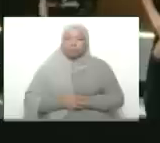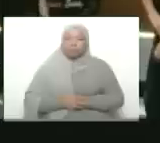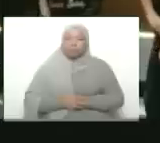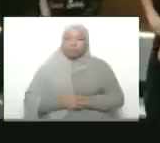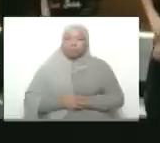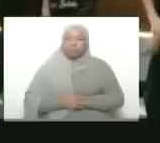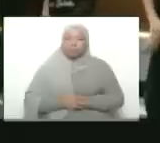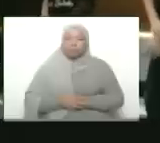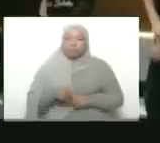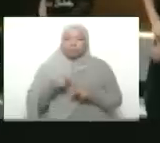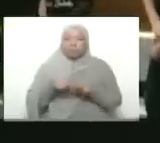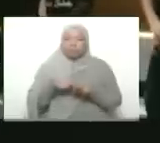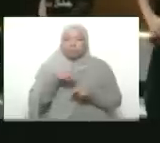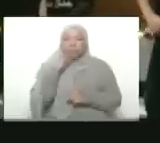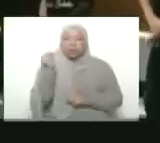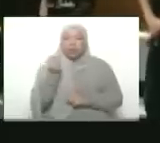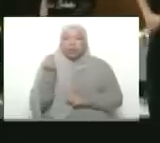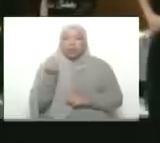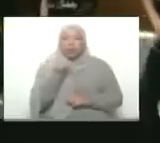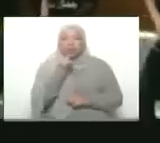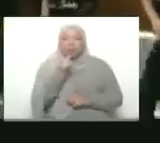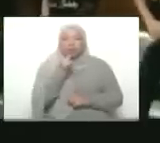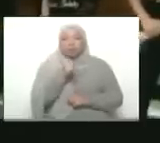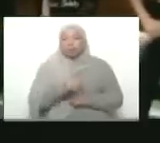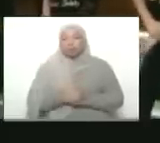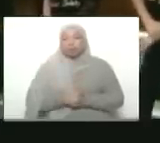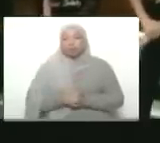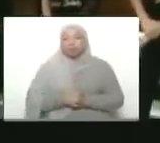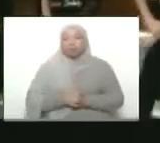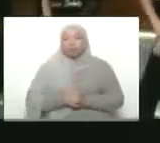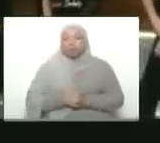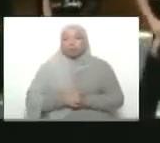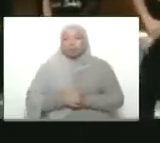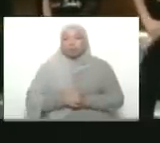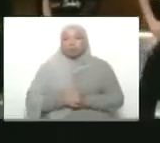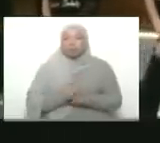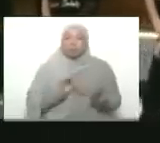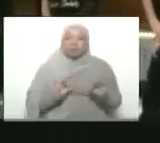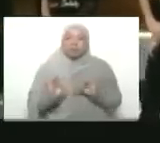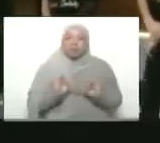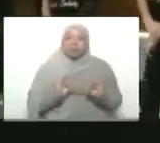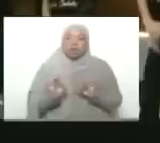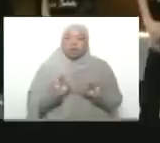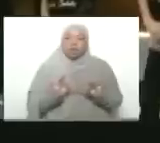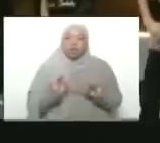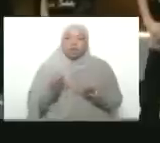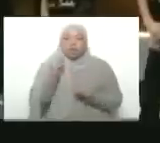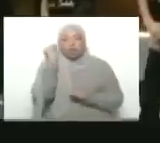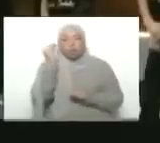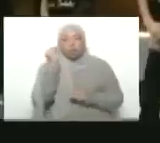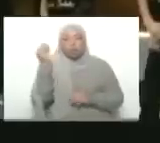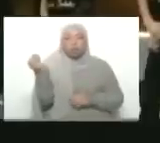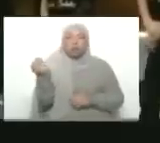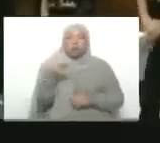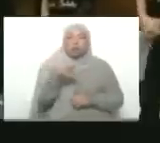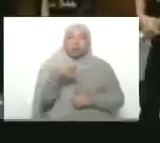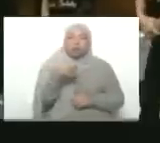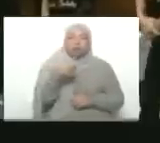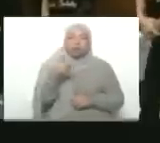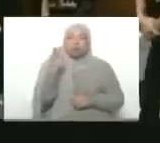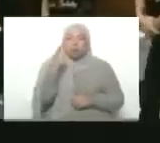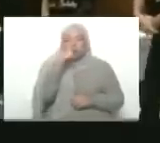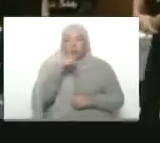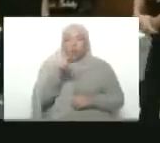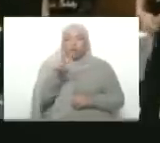niños niñas y jóvenes de teatro César rifo Entonces pienso en más estuvieron aquí conmigo hace